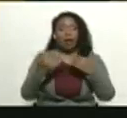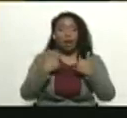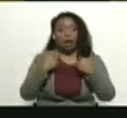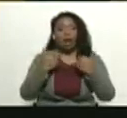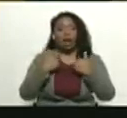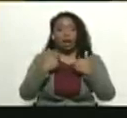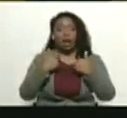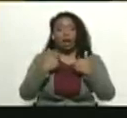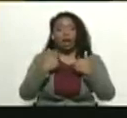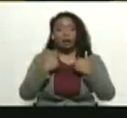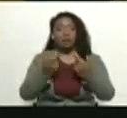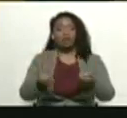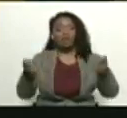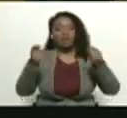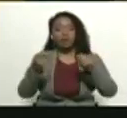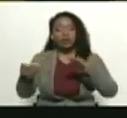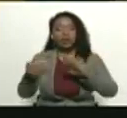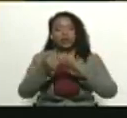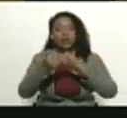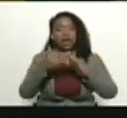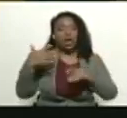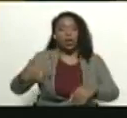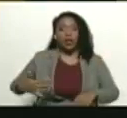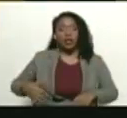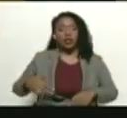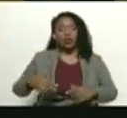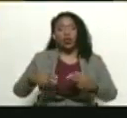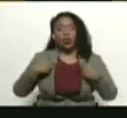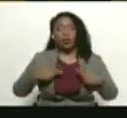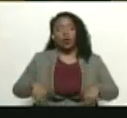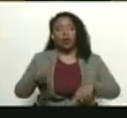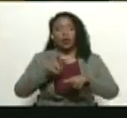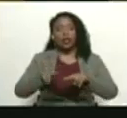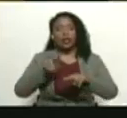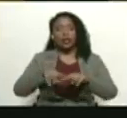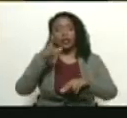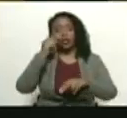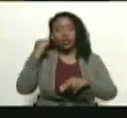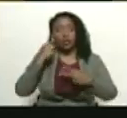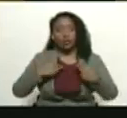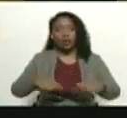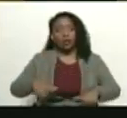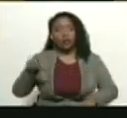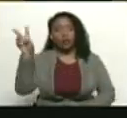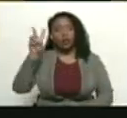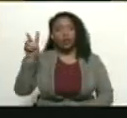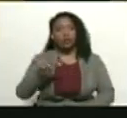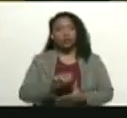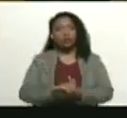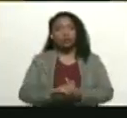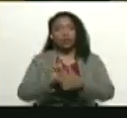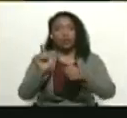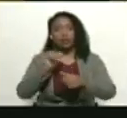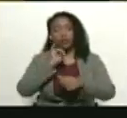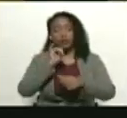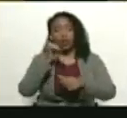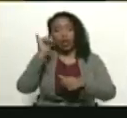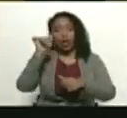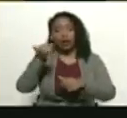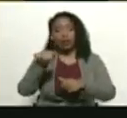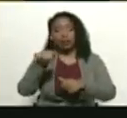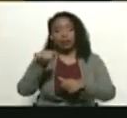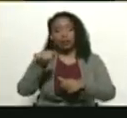coercitivas unilaterales en los derechos humanos de los niños, niñas y adolescentes en nuestro país. Es la información que tenemos